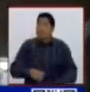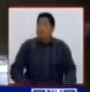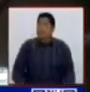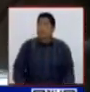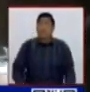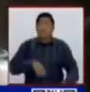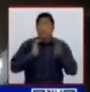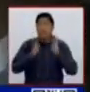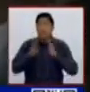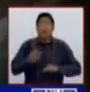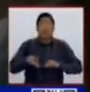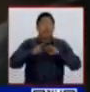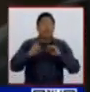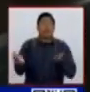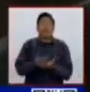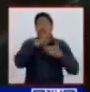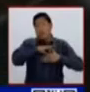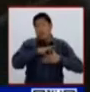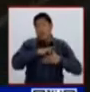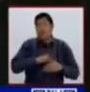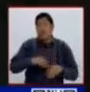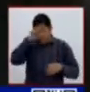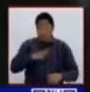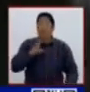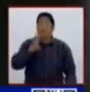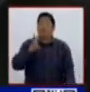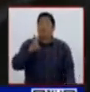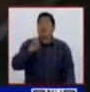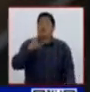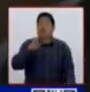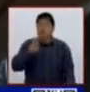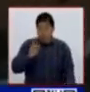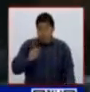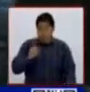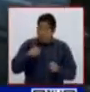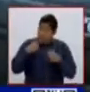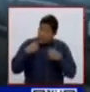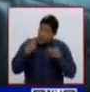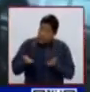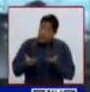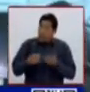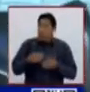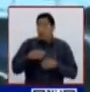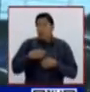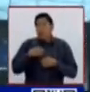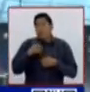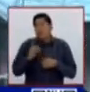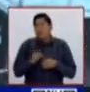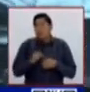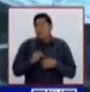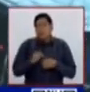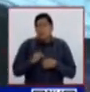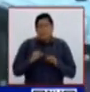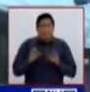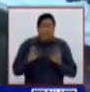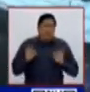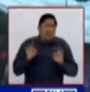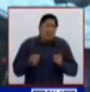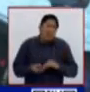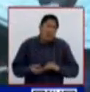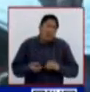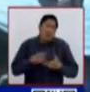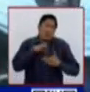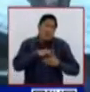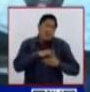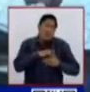Van a hablar sobre el incremento. Don Wilber, ¿a usted le interesa lo que puedan decir acá? Como le dije, no, nada, en nada nos beneficia, en nada